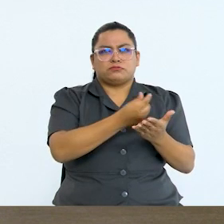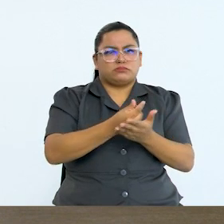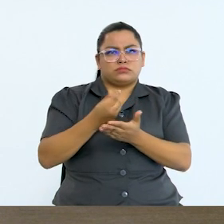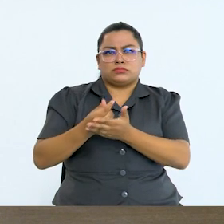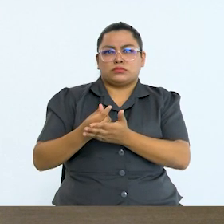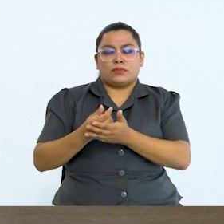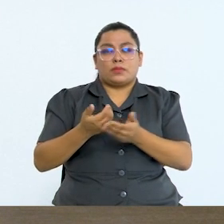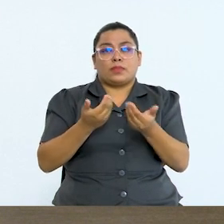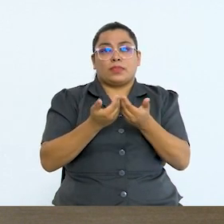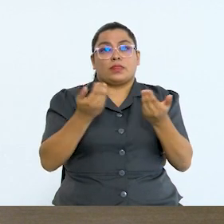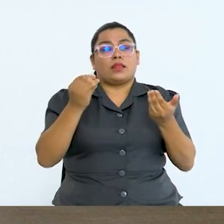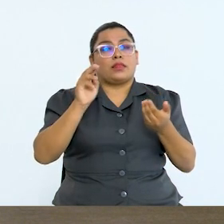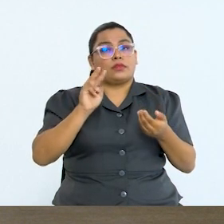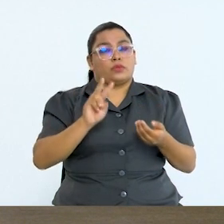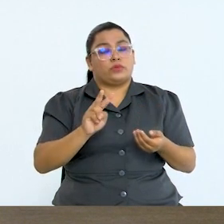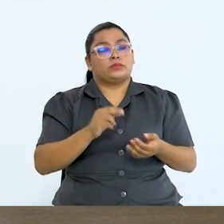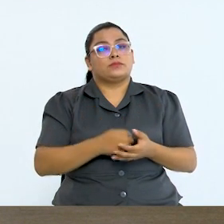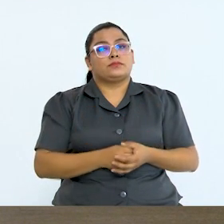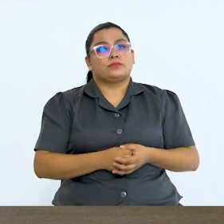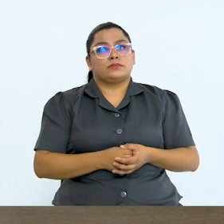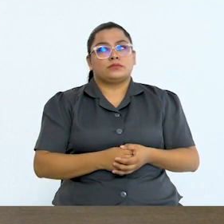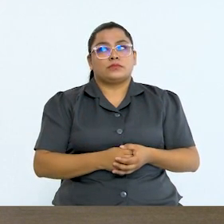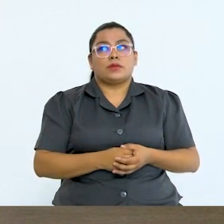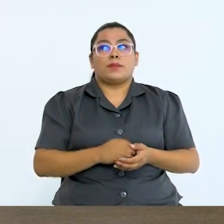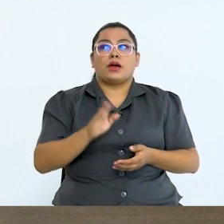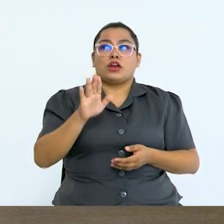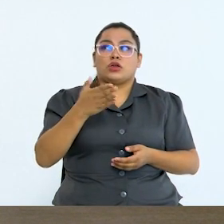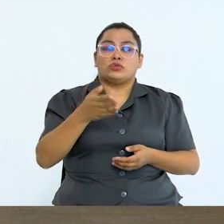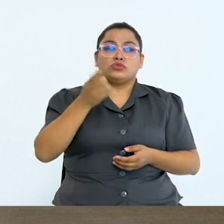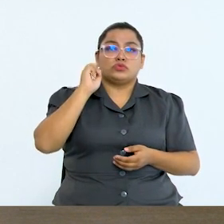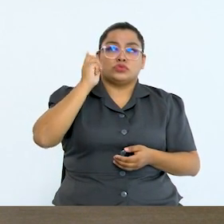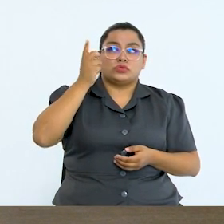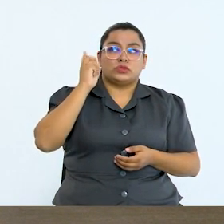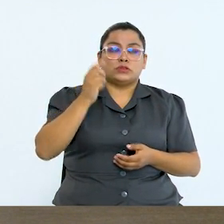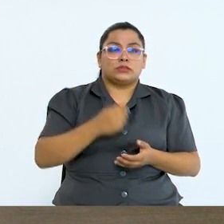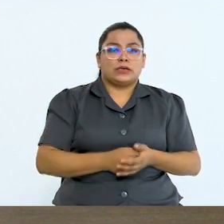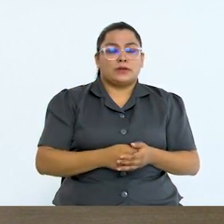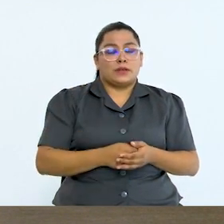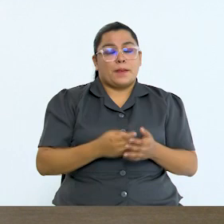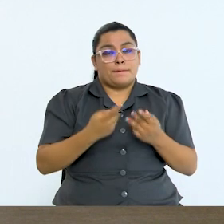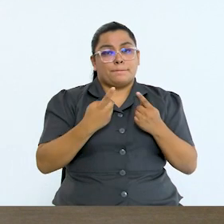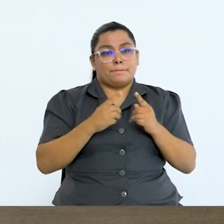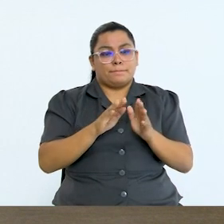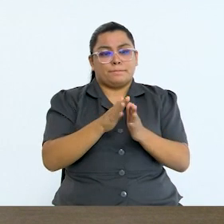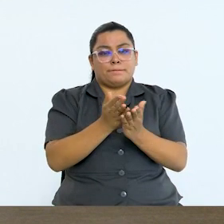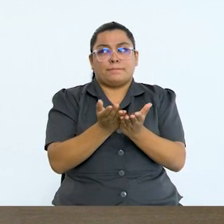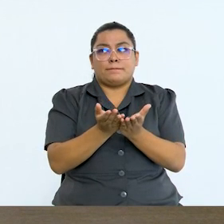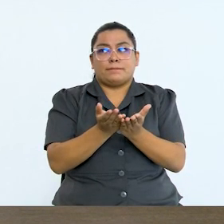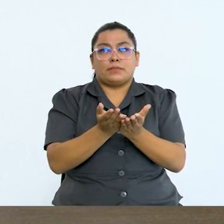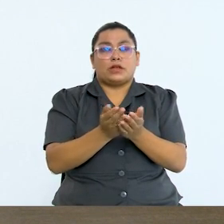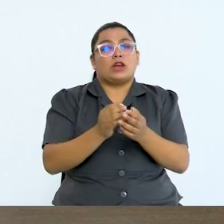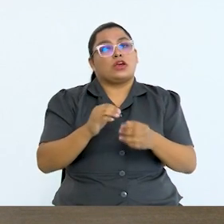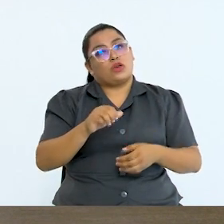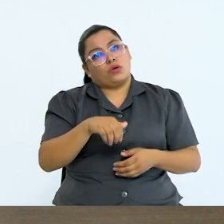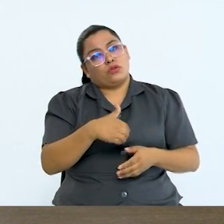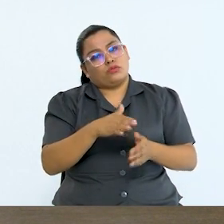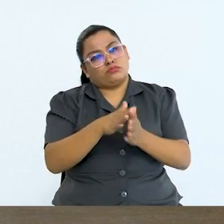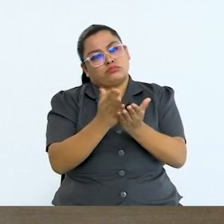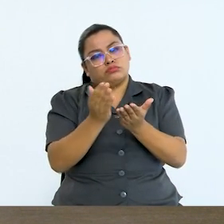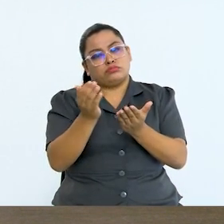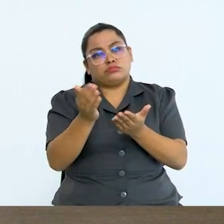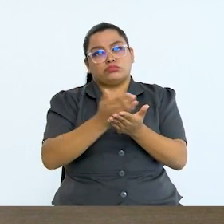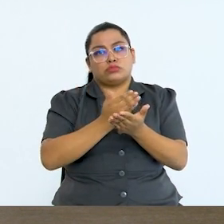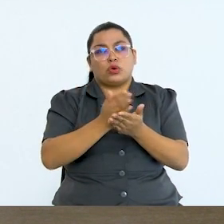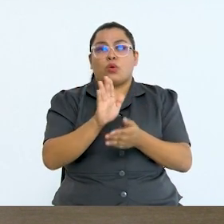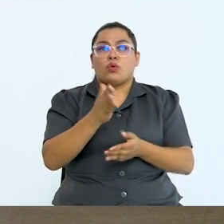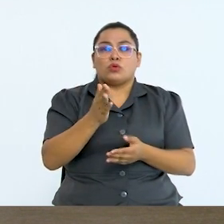están divididas en 2 tomos y estas son para el uso del docente. En cambio, el libro de texto y el cuaderno de ejercicios son